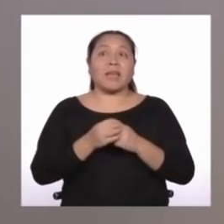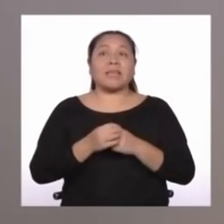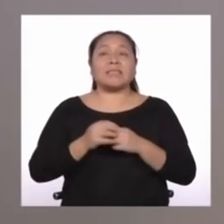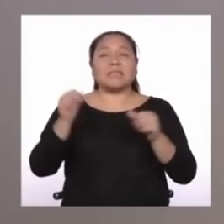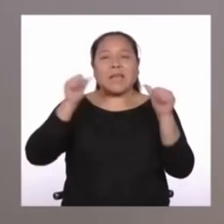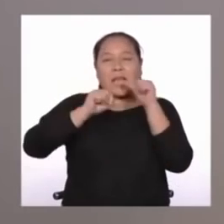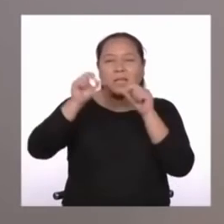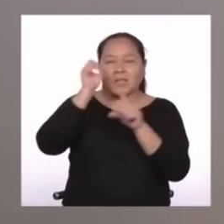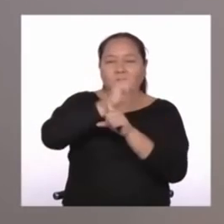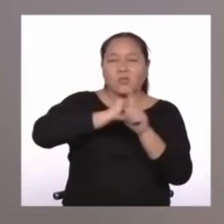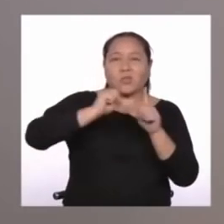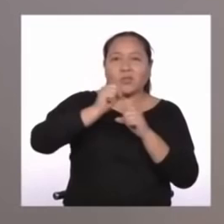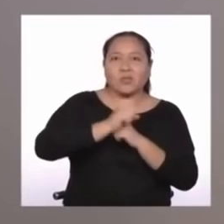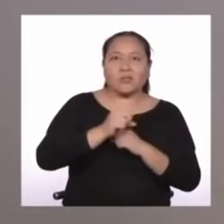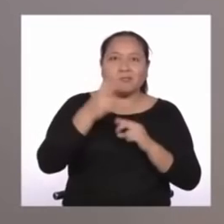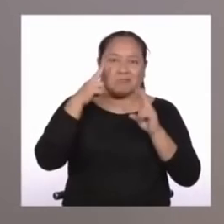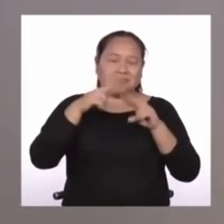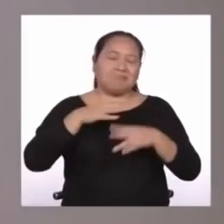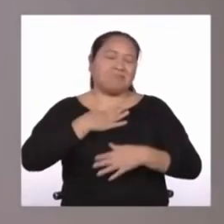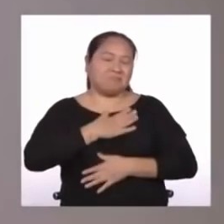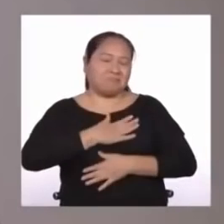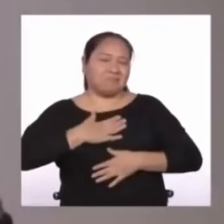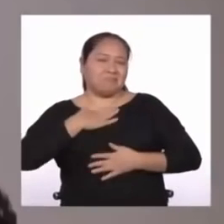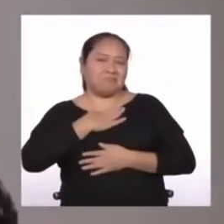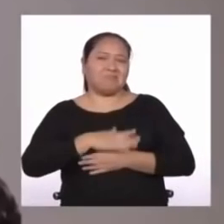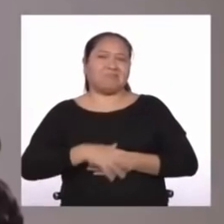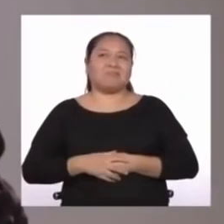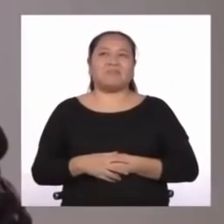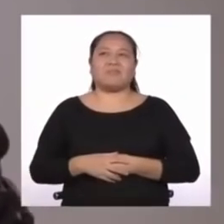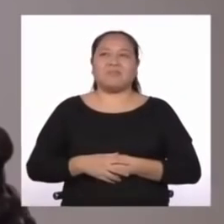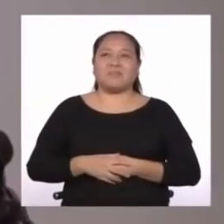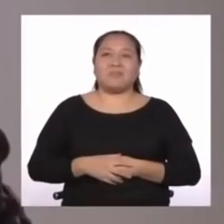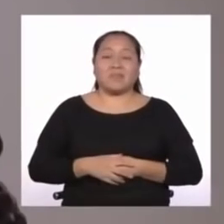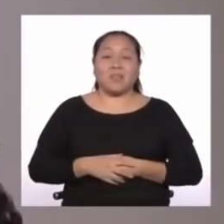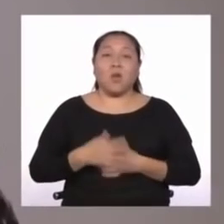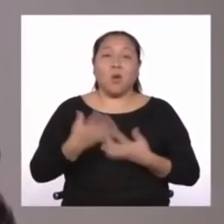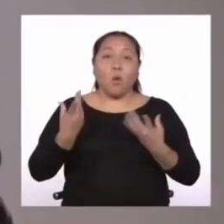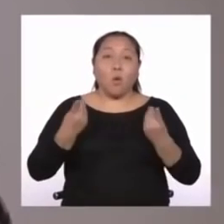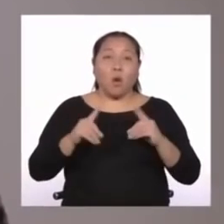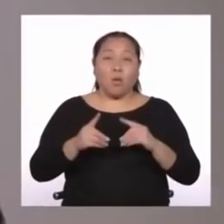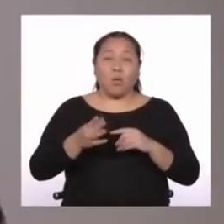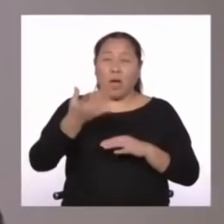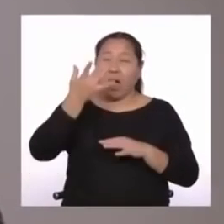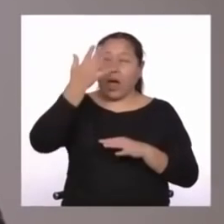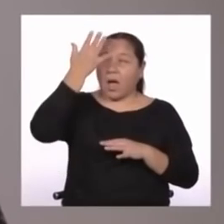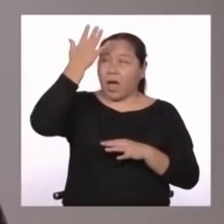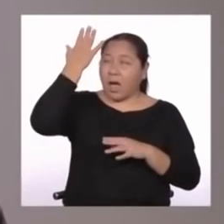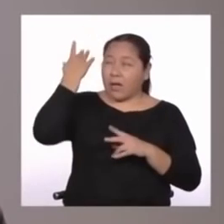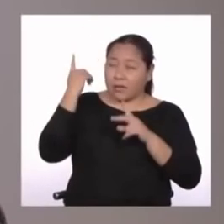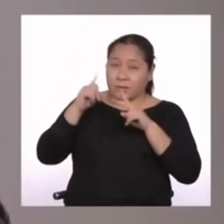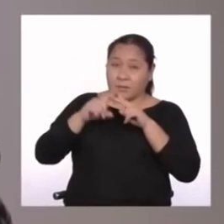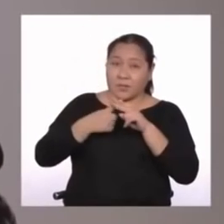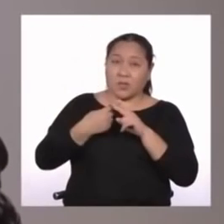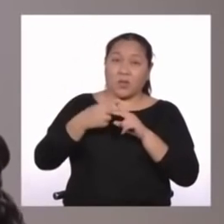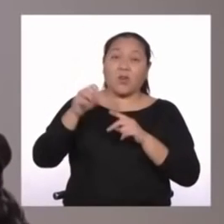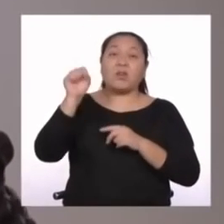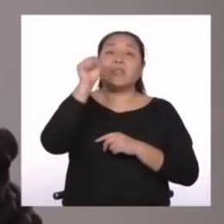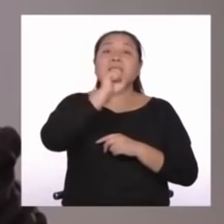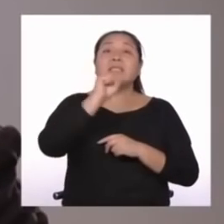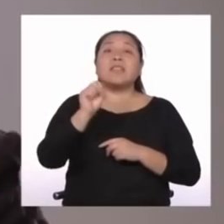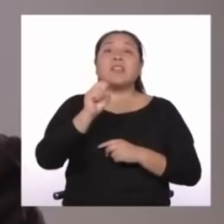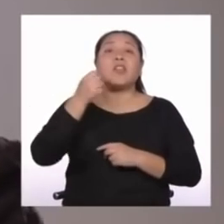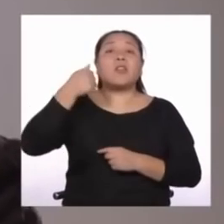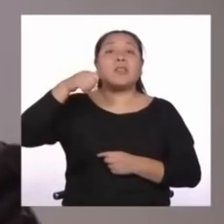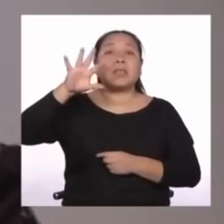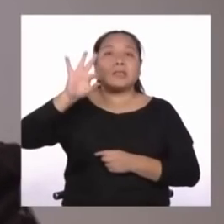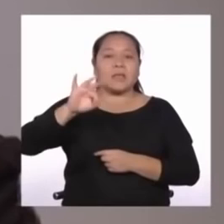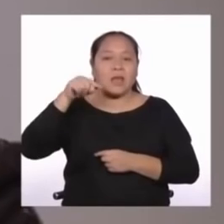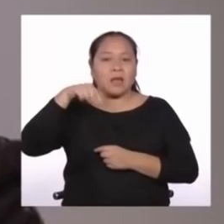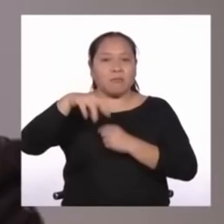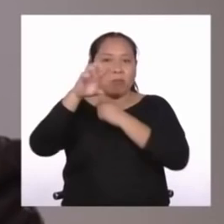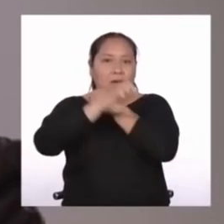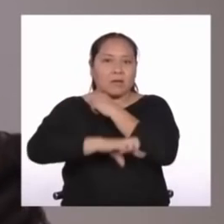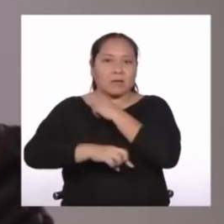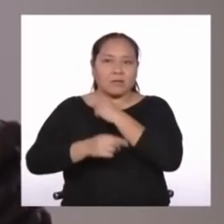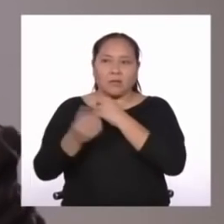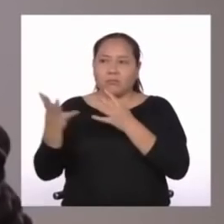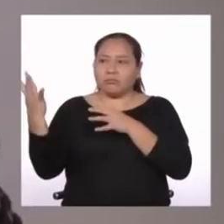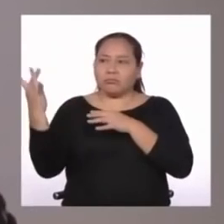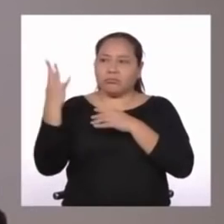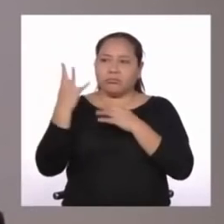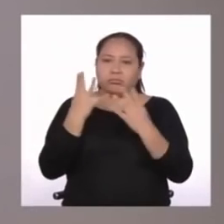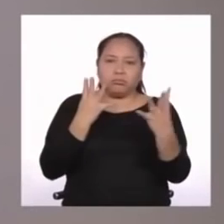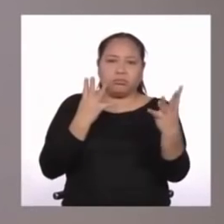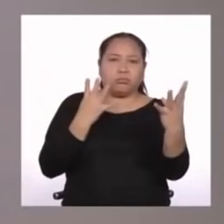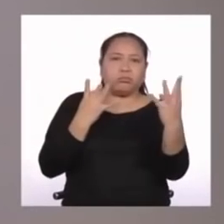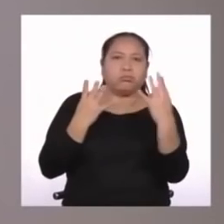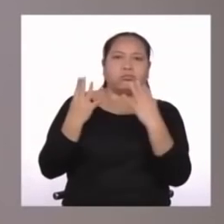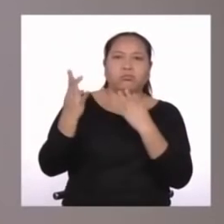sociales, así que va a estar divertido. Desde inicios del siglo XIX, nuestro país ha recibido muchas personas.